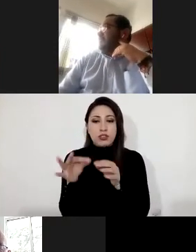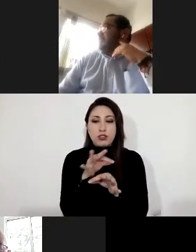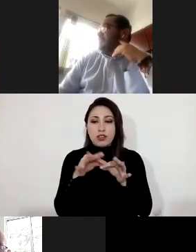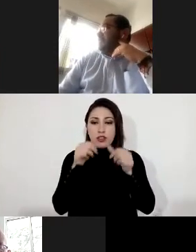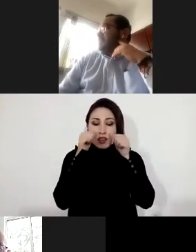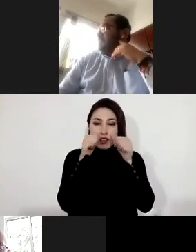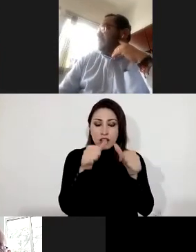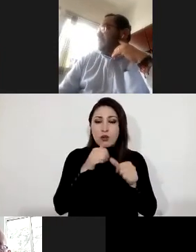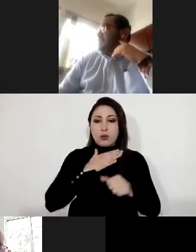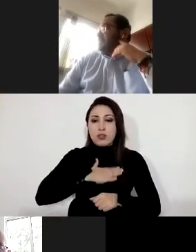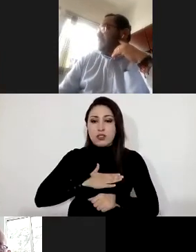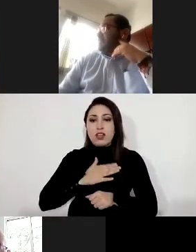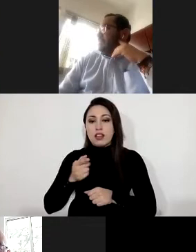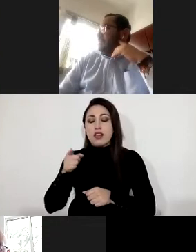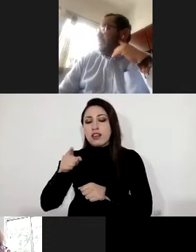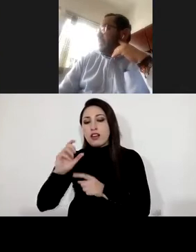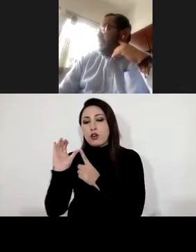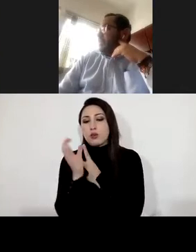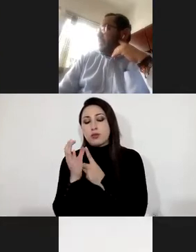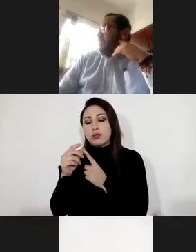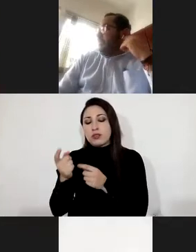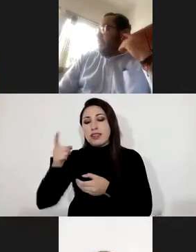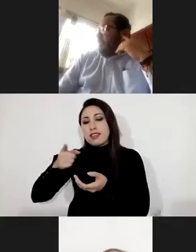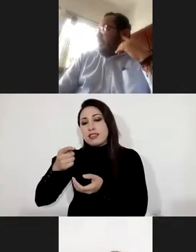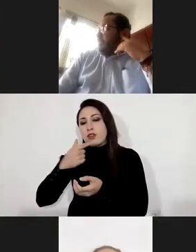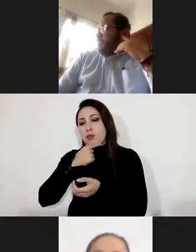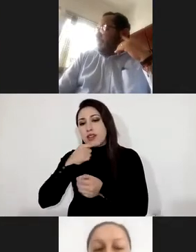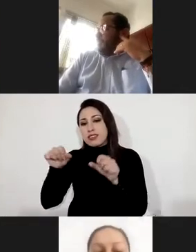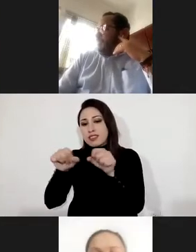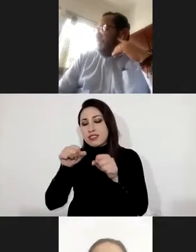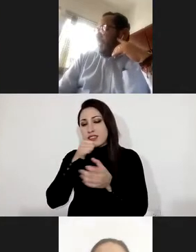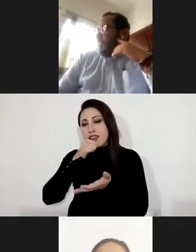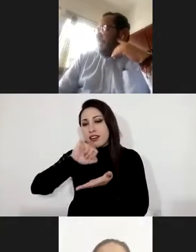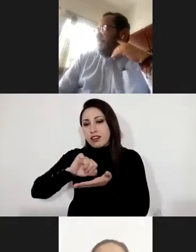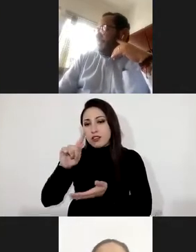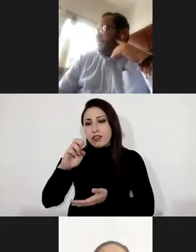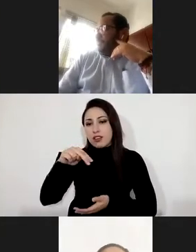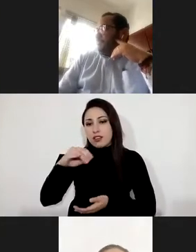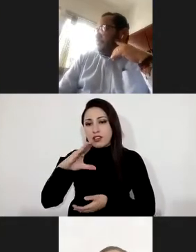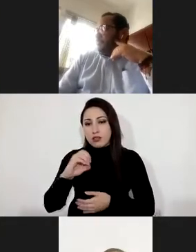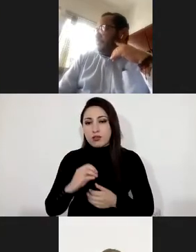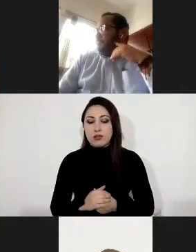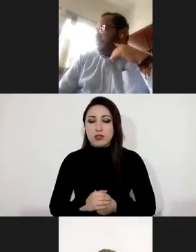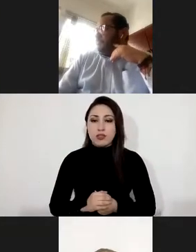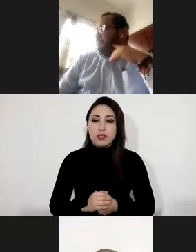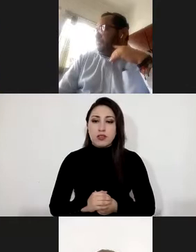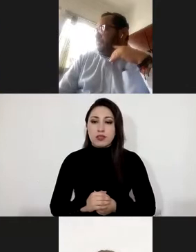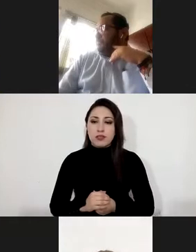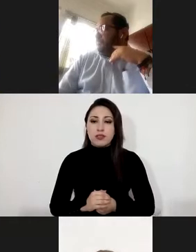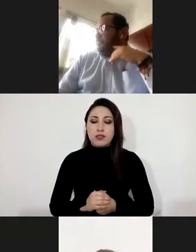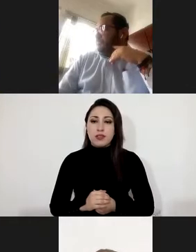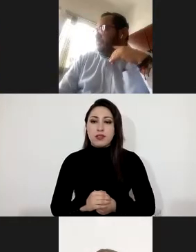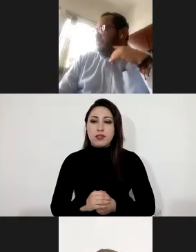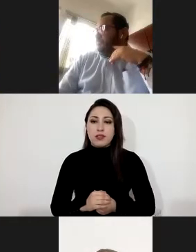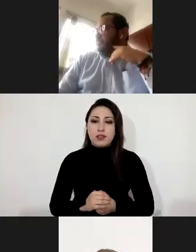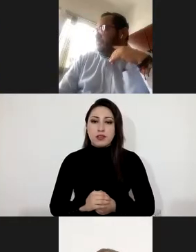técnico, así es, de la Comisión correcto. de Administración. Bueno, bienvenido, maestro Edgar Delgado. Pues sin más, diputada presidenta, y si